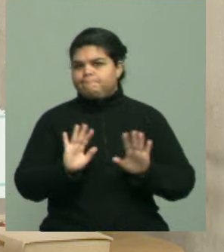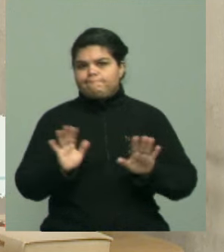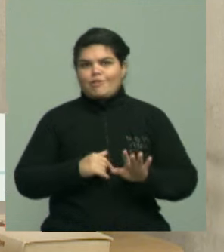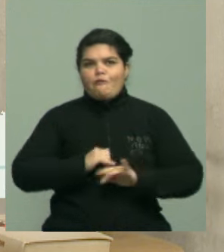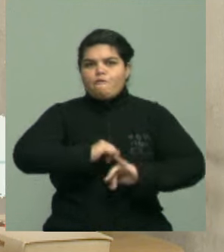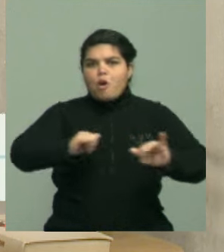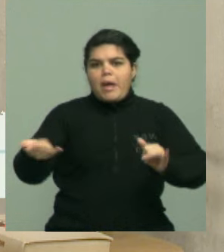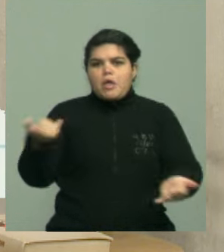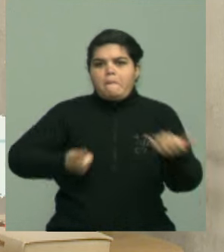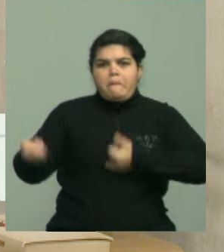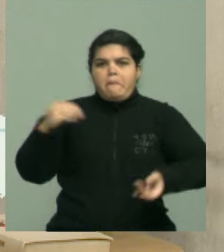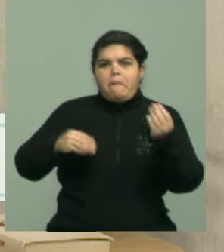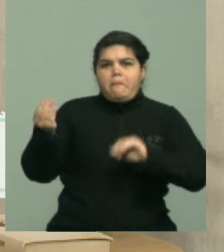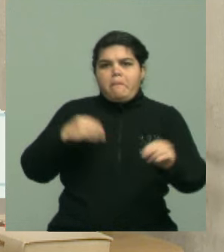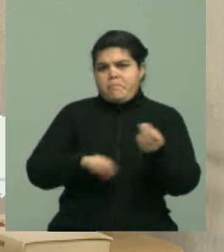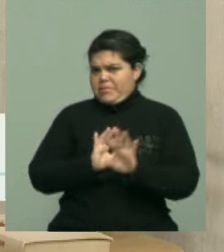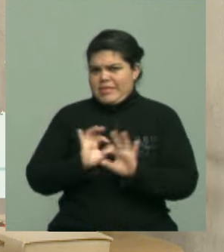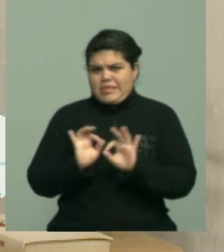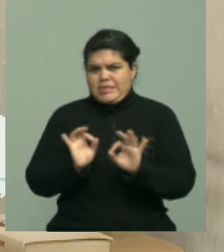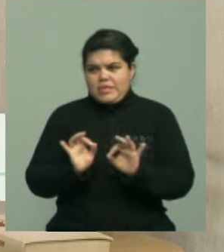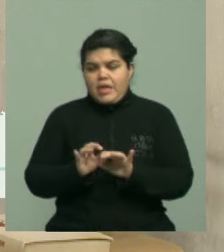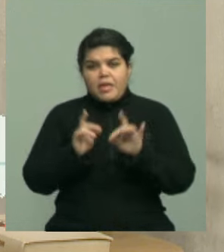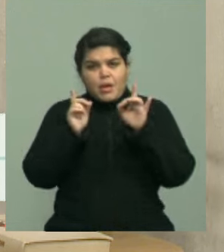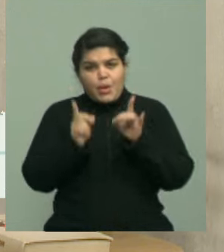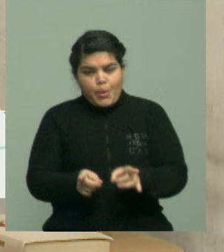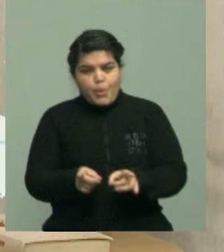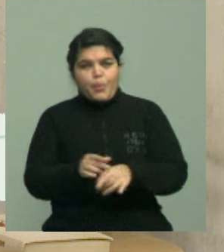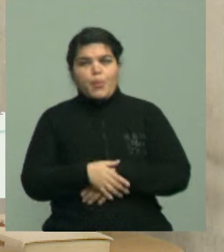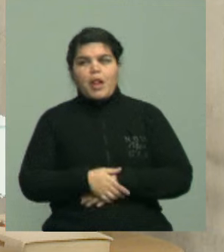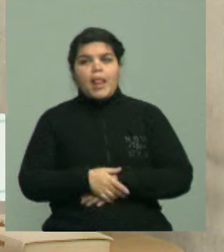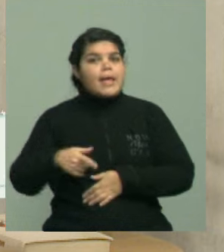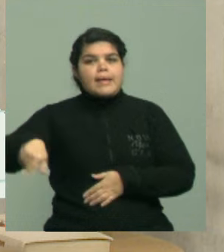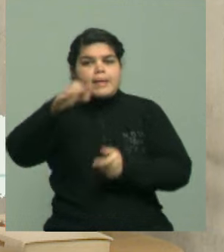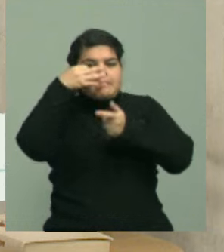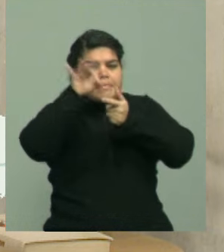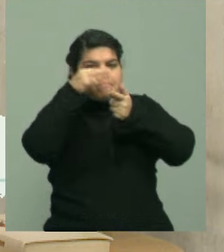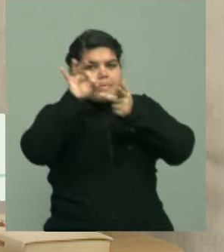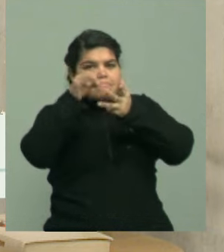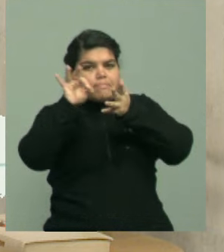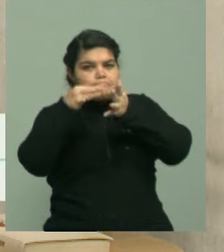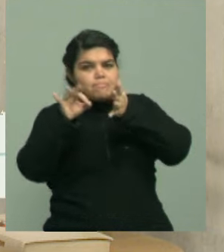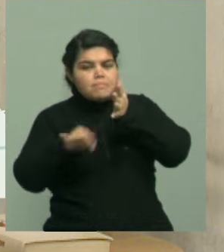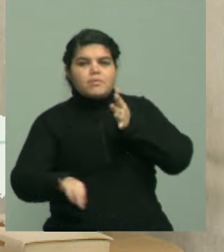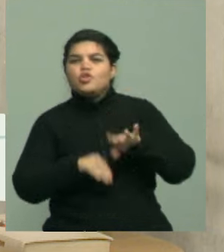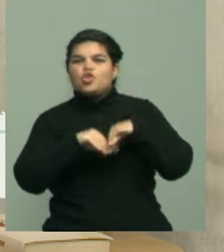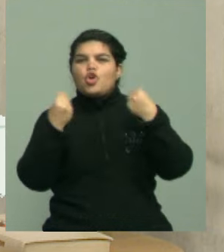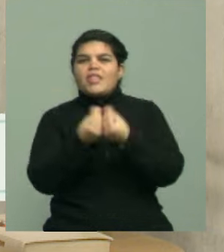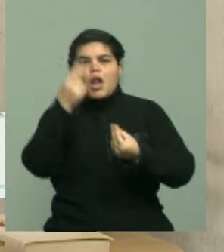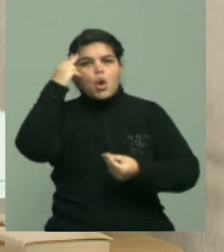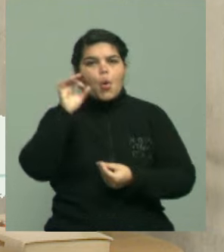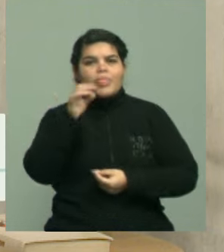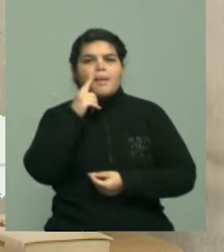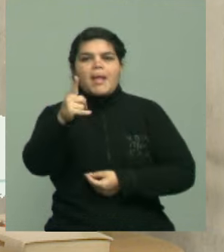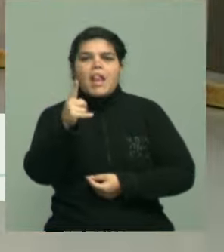no se ha avanzado mucho más. No han entrado en revisión todavía los casos, que 90.000 casos que decían que iban a entrar